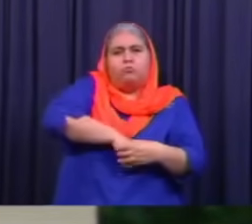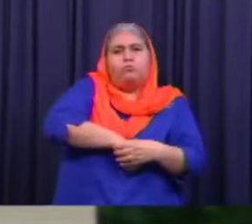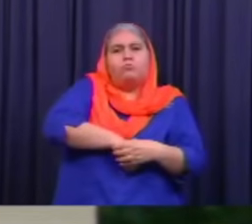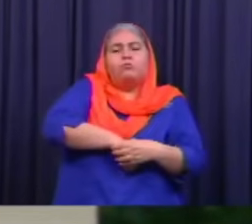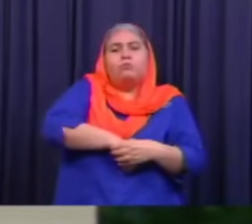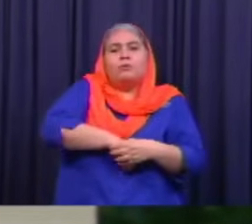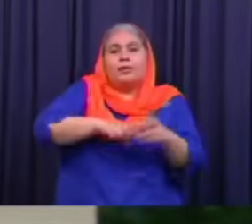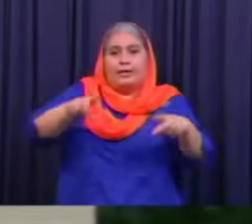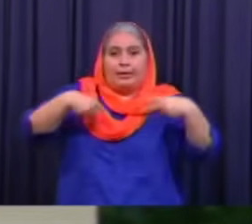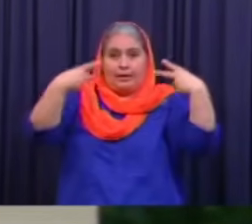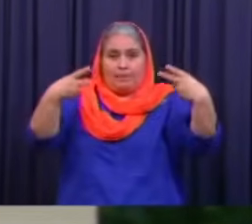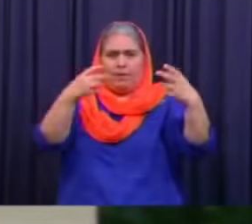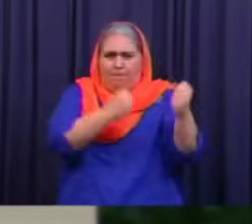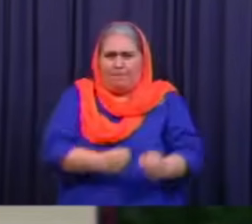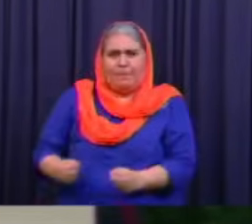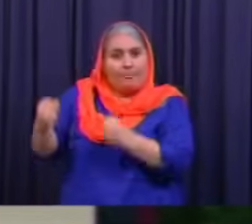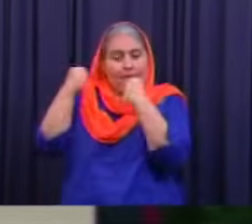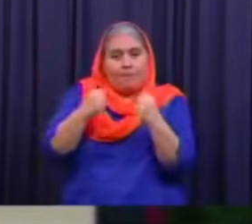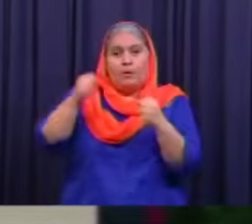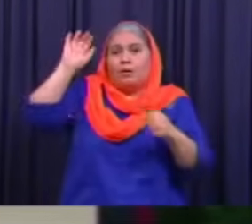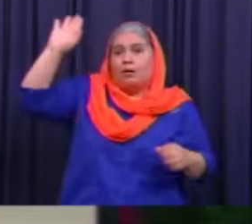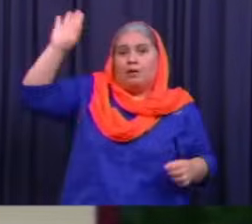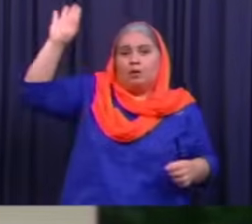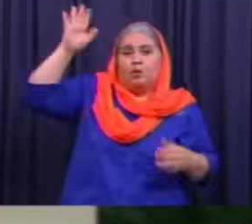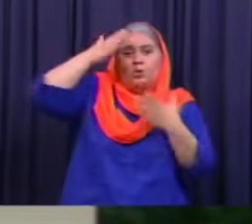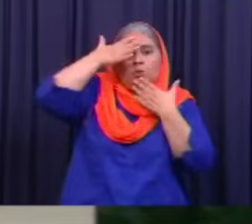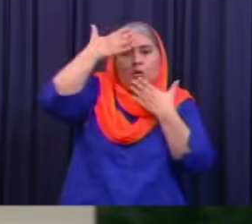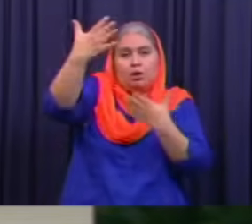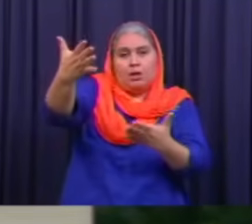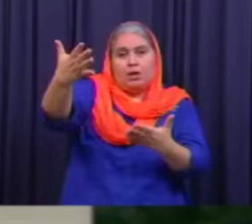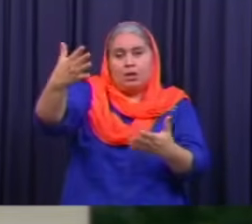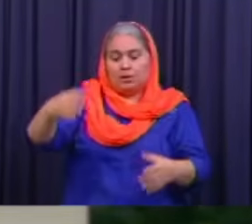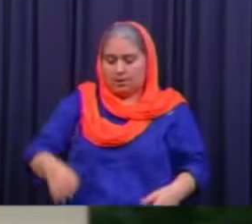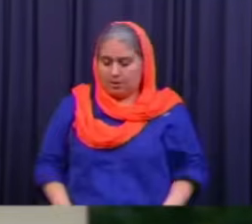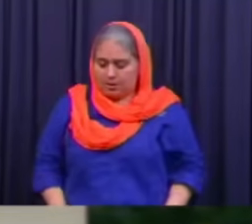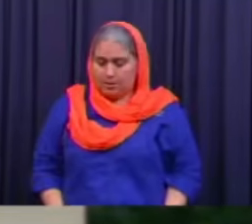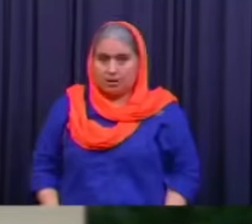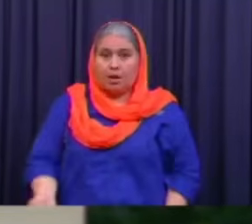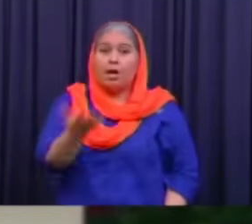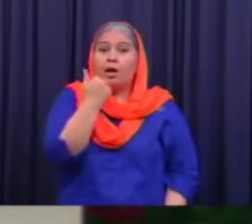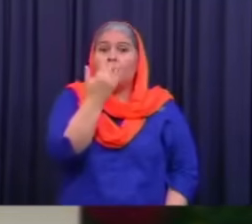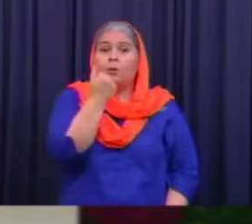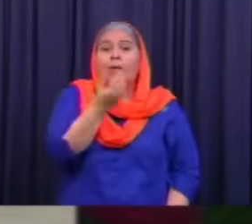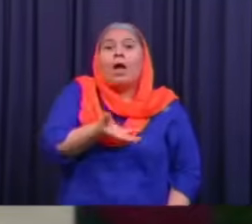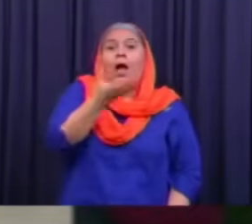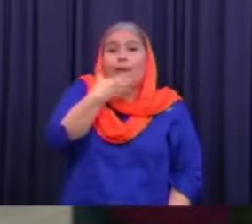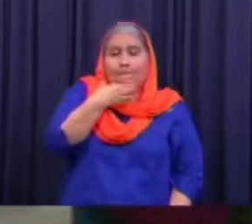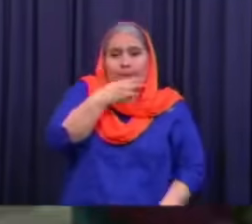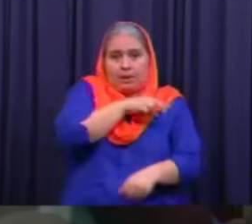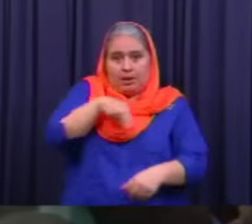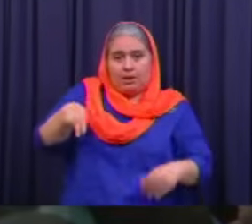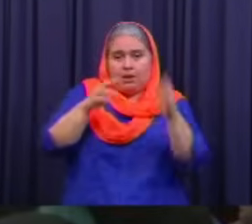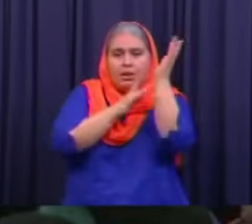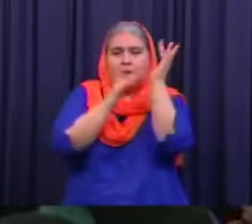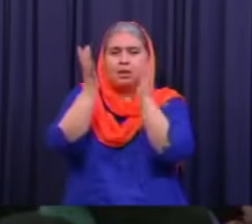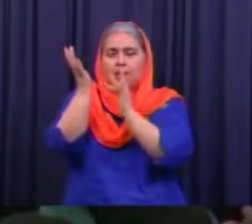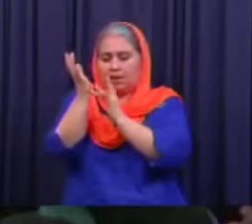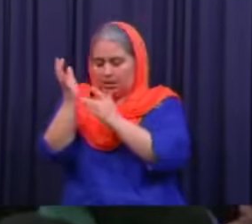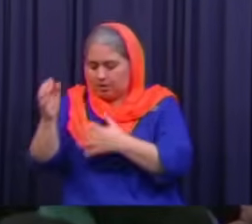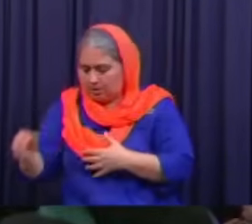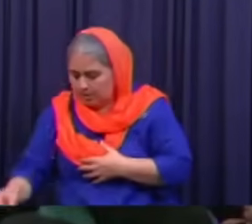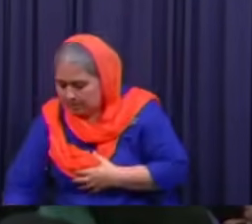poder tuyo Gracias gracias gracias comamos todos del pan en el nombre de